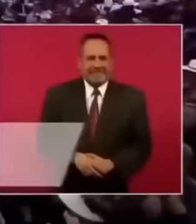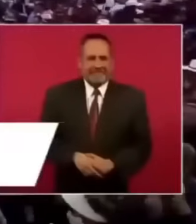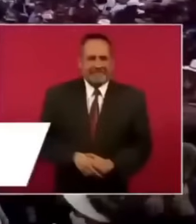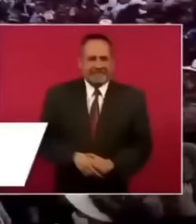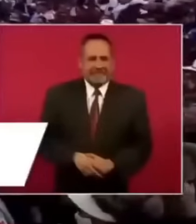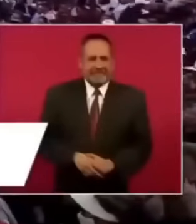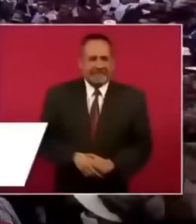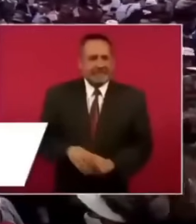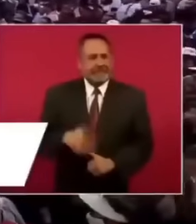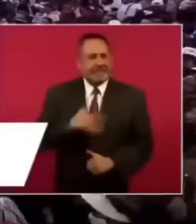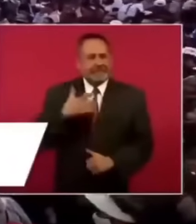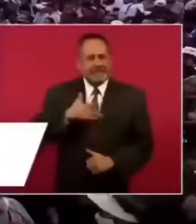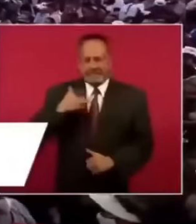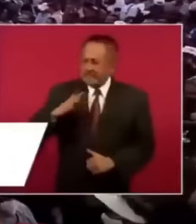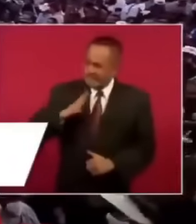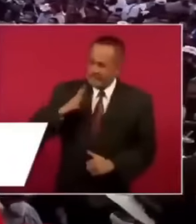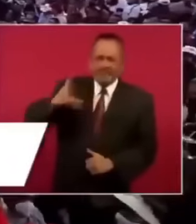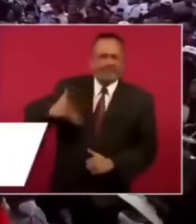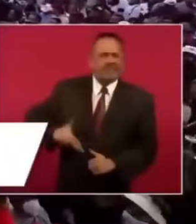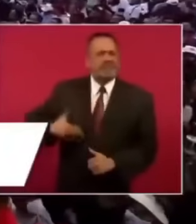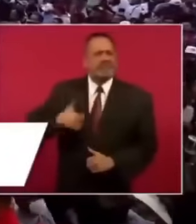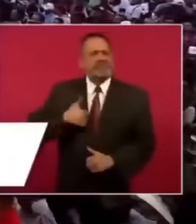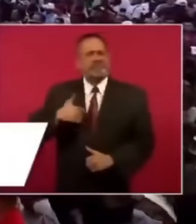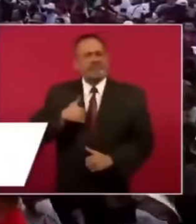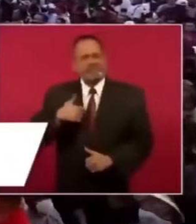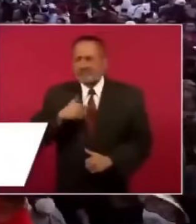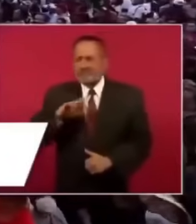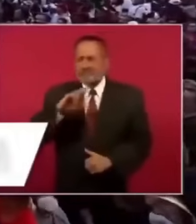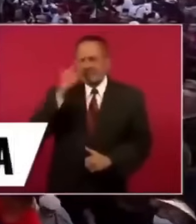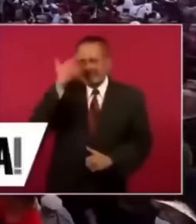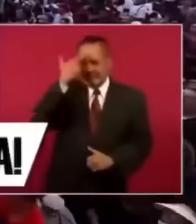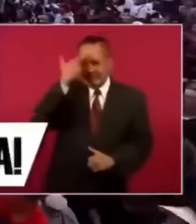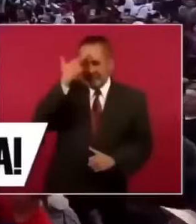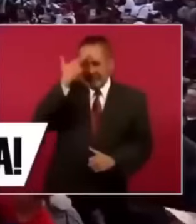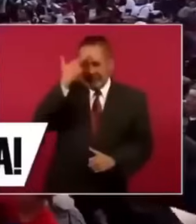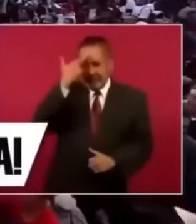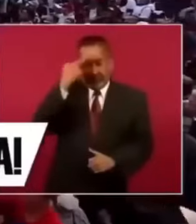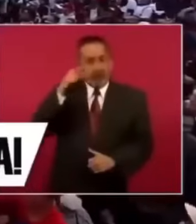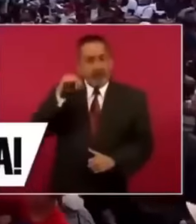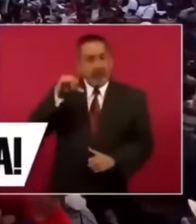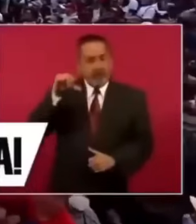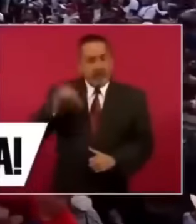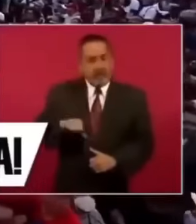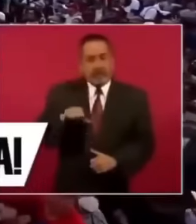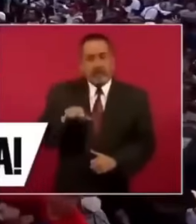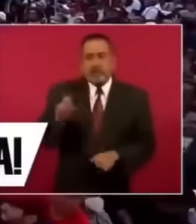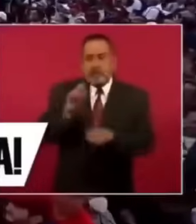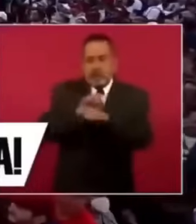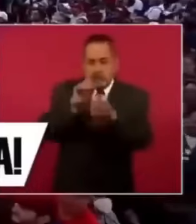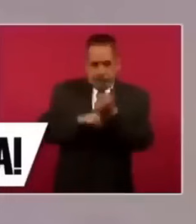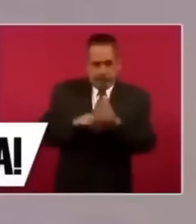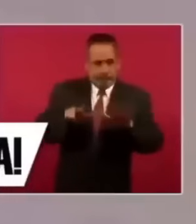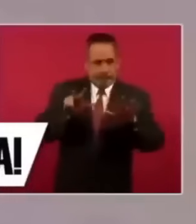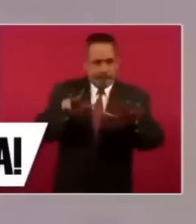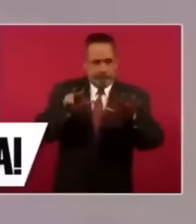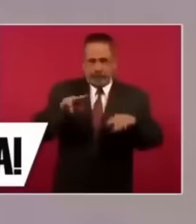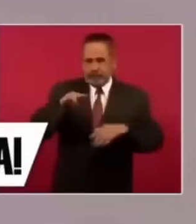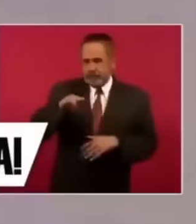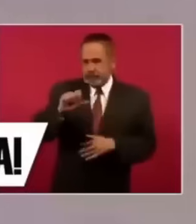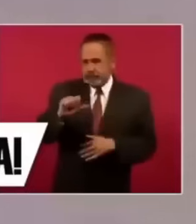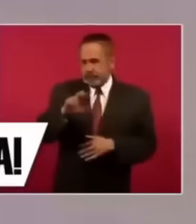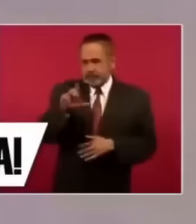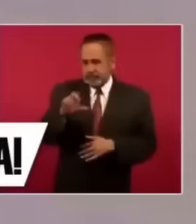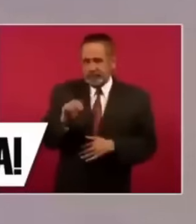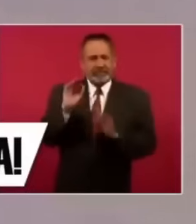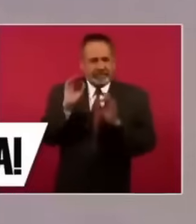reconocen. Me llena de orgullo poder recordar hoy, 18 de marzo, que